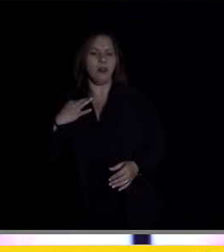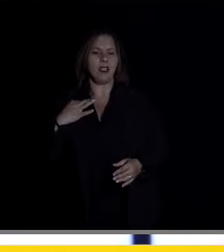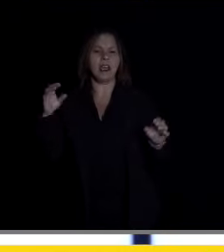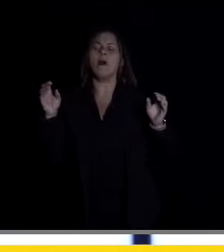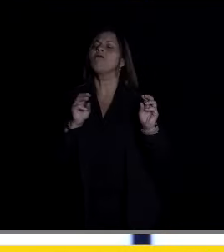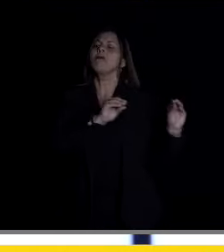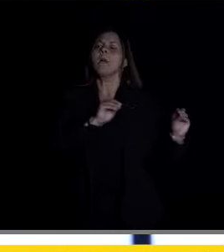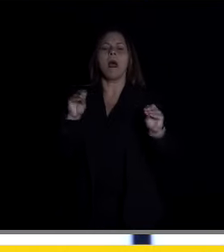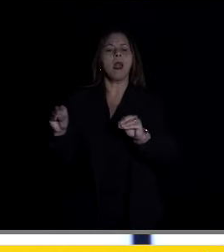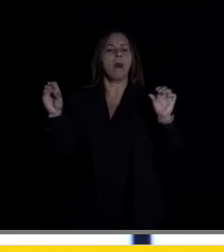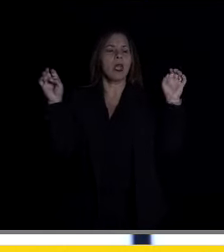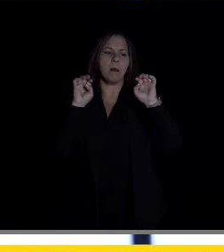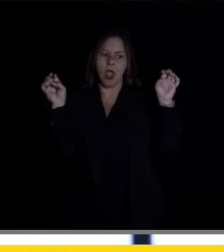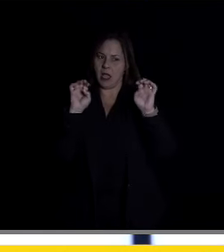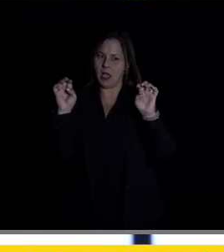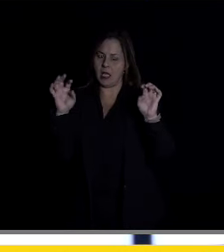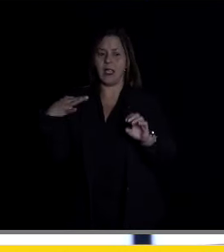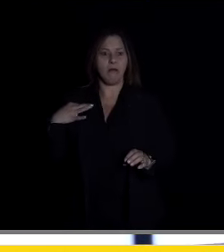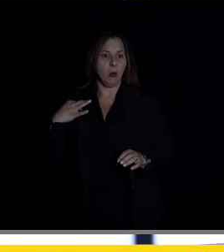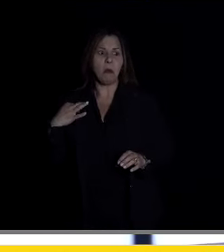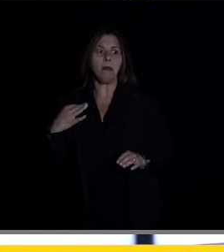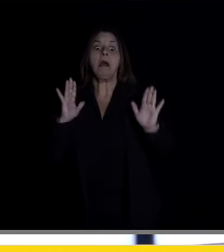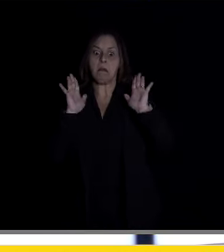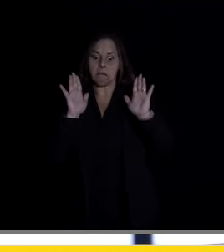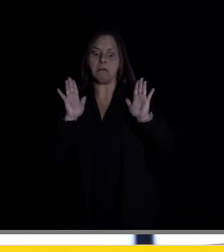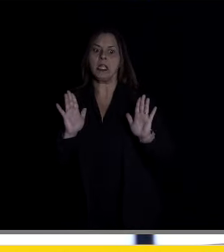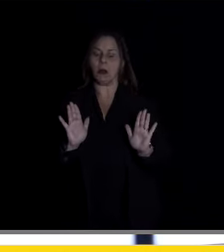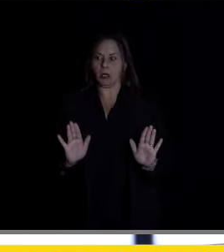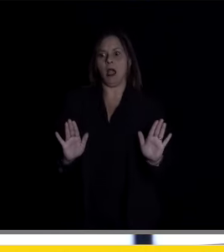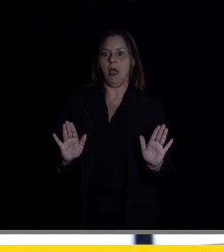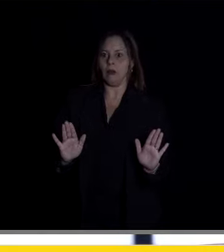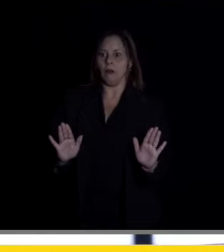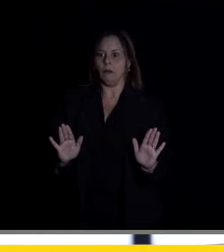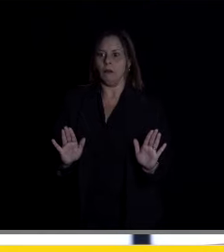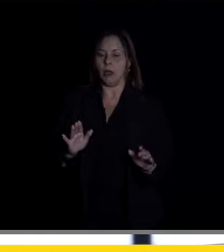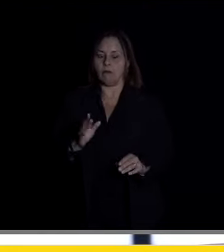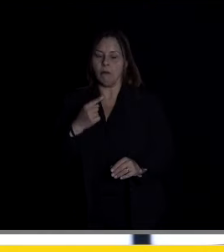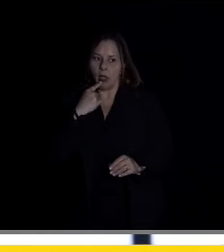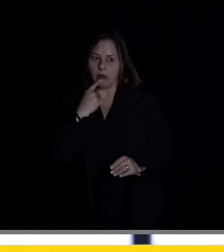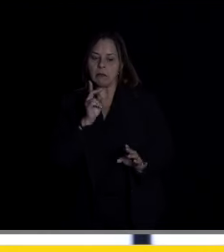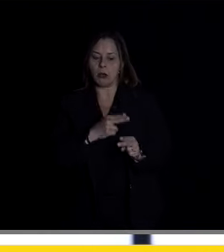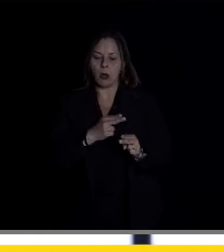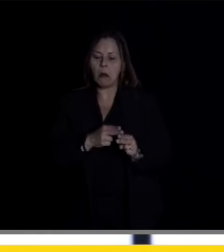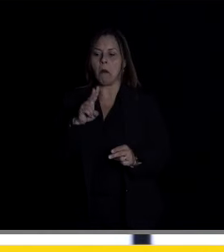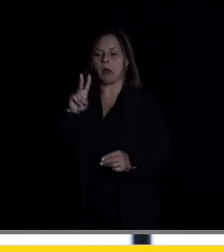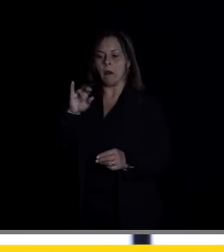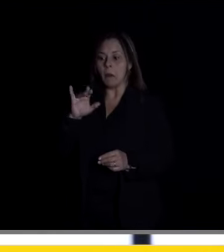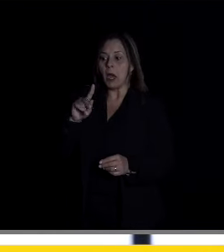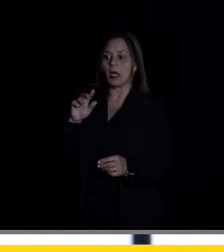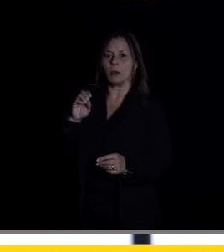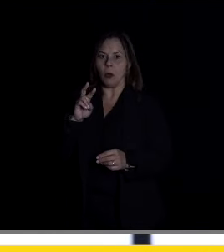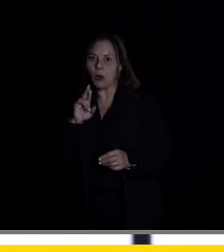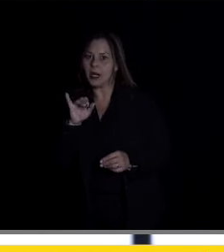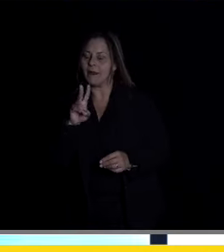de emergencias. Hay unos voluntarios de manejo de emergencia extraordinarios. Voy a mencionar, yo espero que no se me queden, pero entre eso está Víctor Rivera, démele